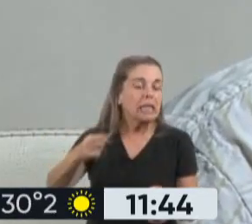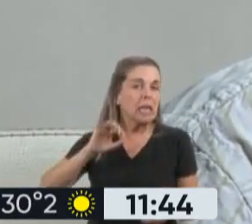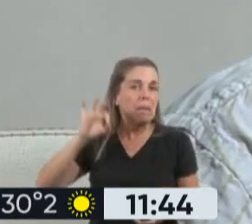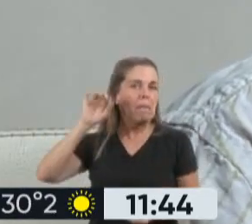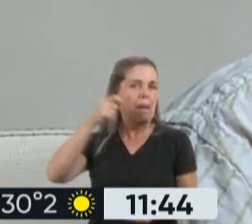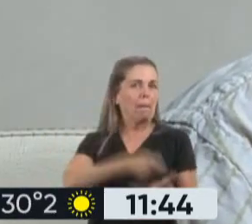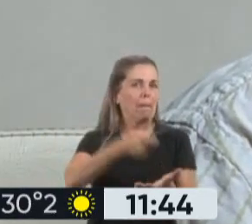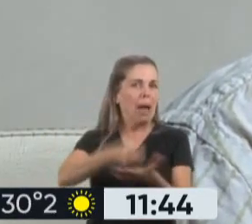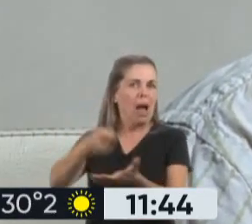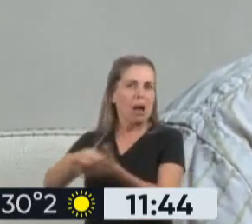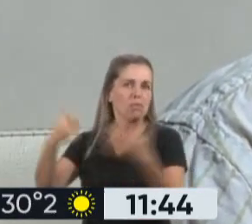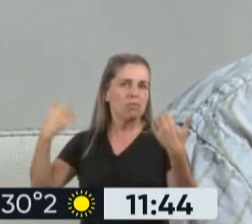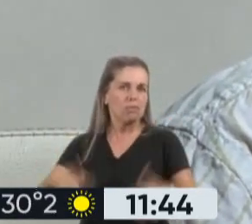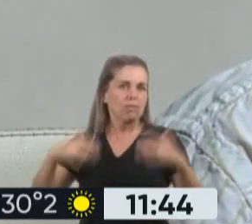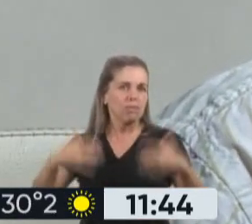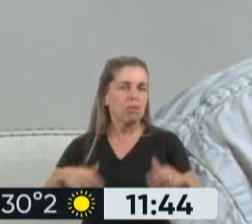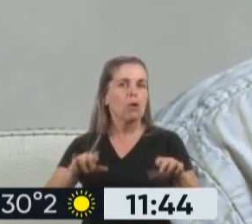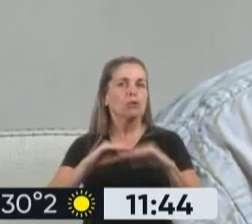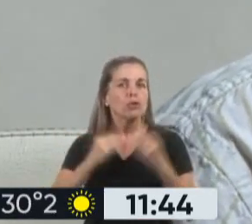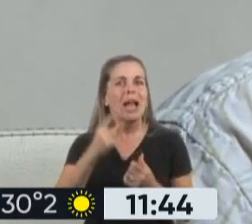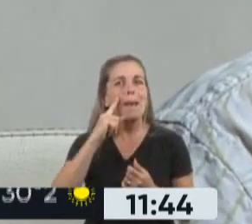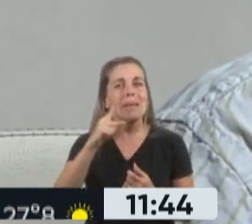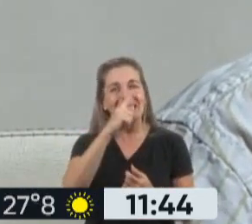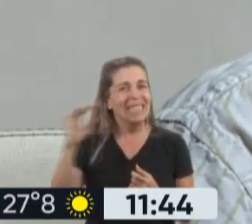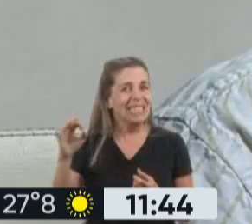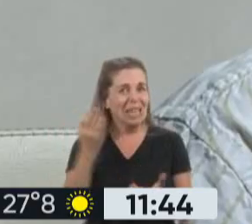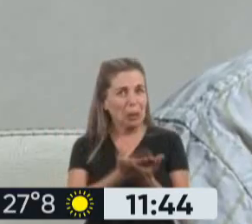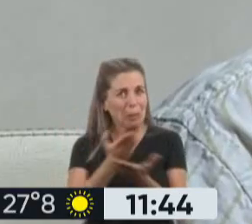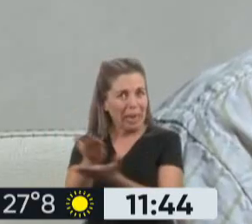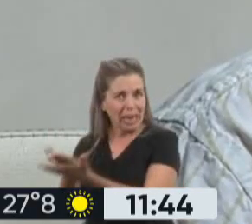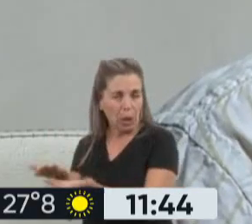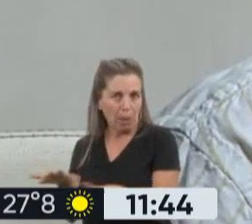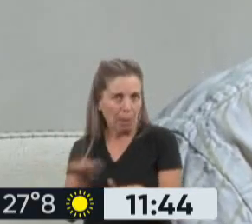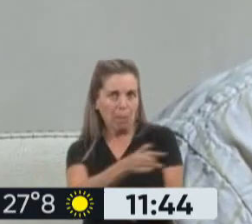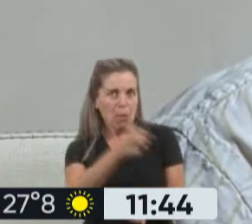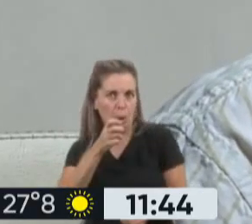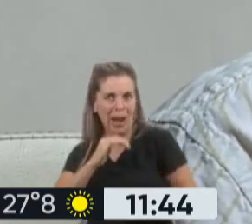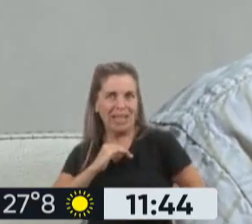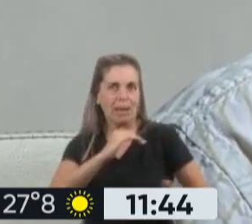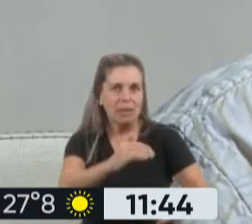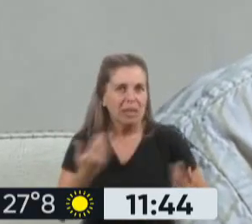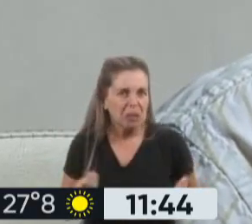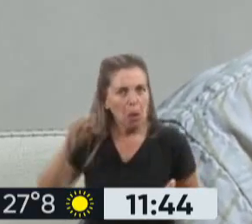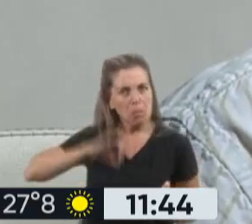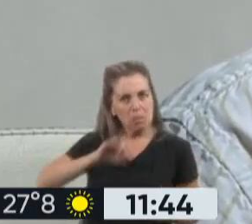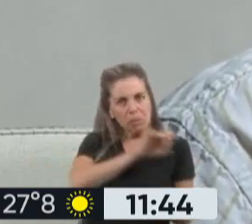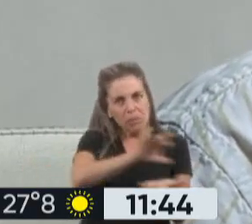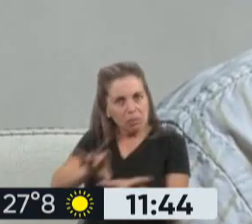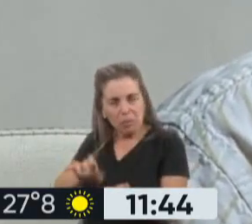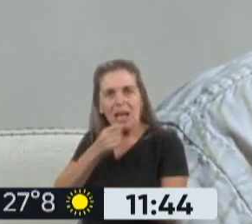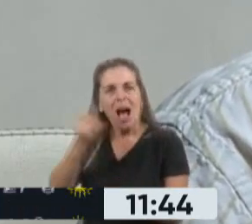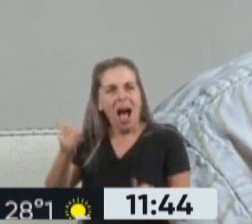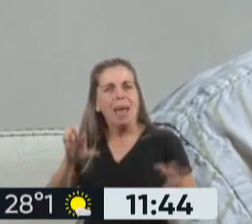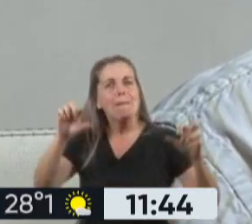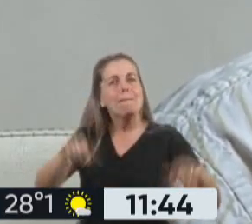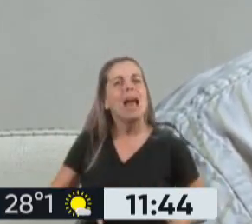indemnizaciones y de jubilaciones. Hubo 1.700 pedidos en los últimos días. Si el gobierno va a implementar un plan especial de indemnizaciones